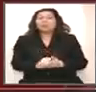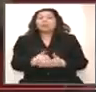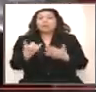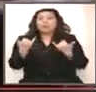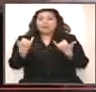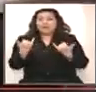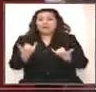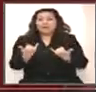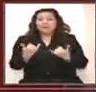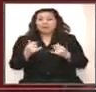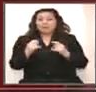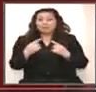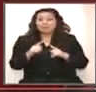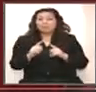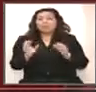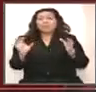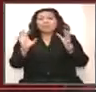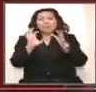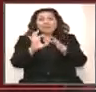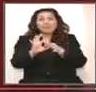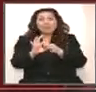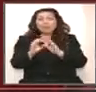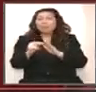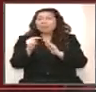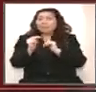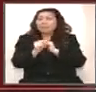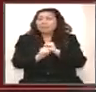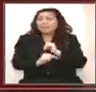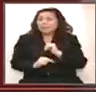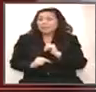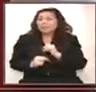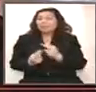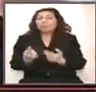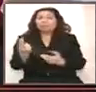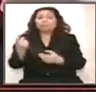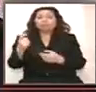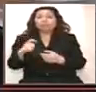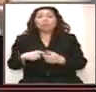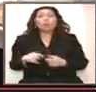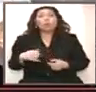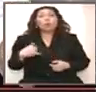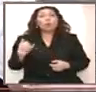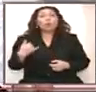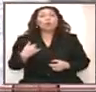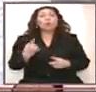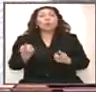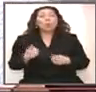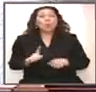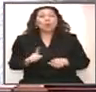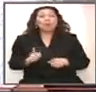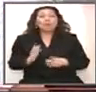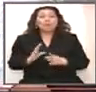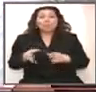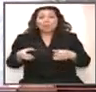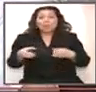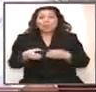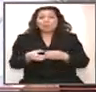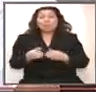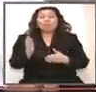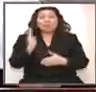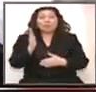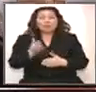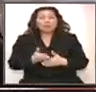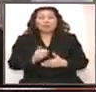Esto nos está permitiendo unificar criterios a nivel nacional en la intervención de un adolescente al momento de la comisión de